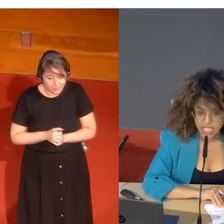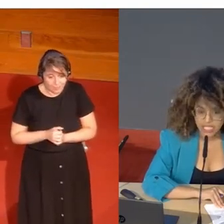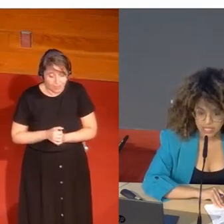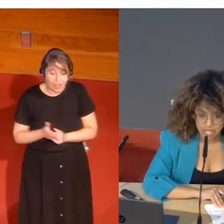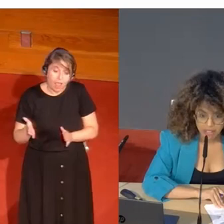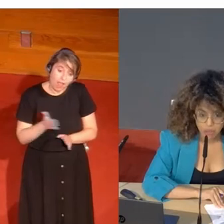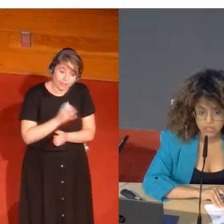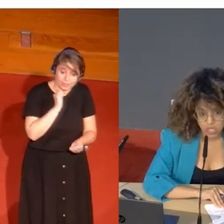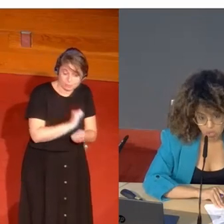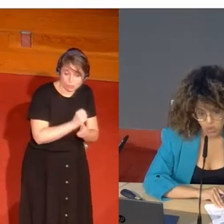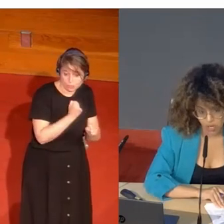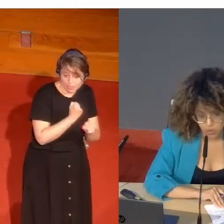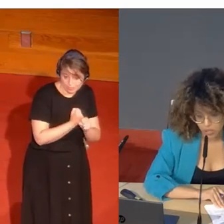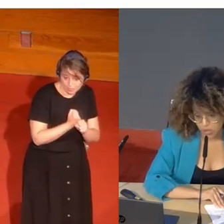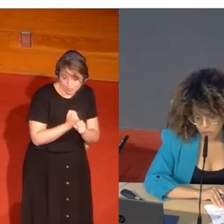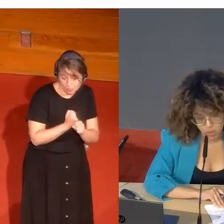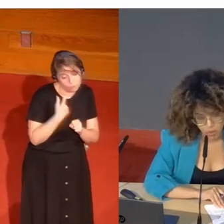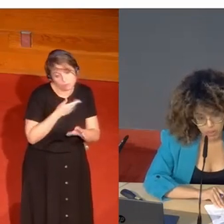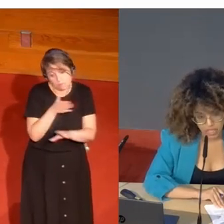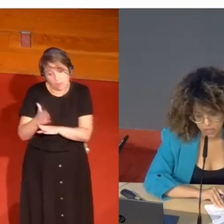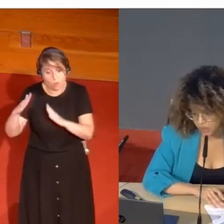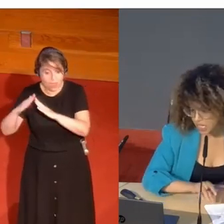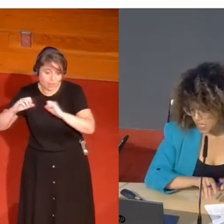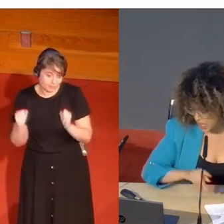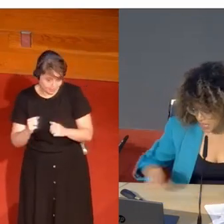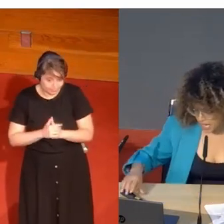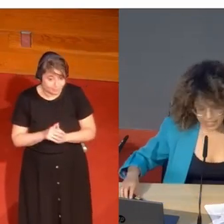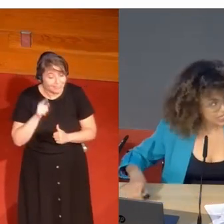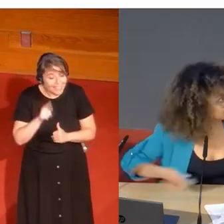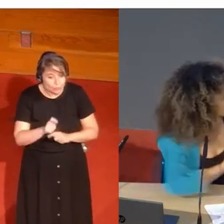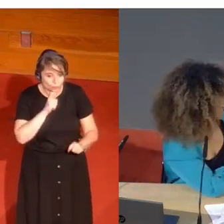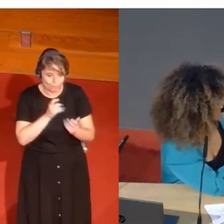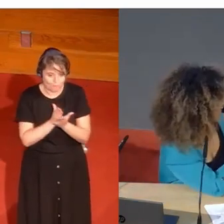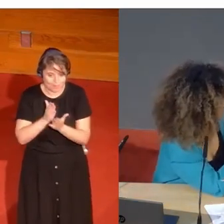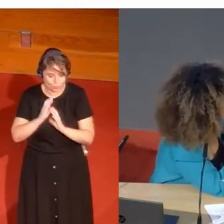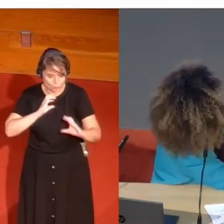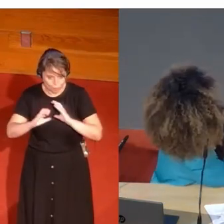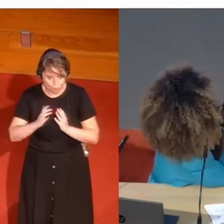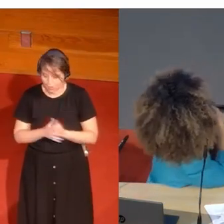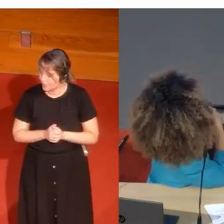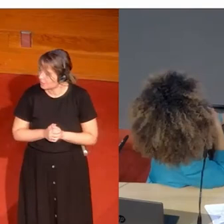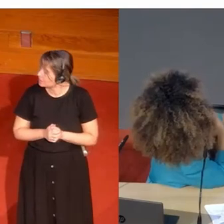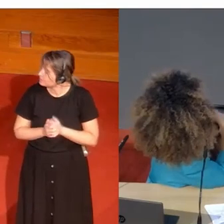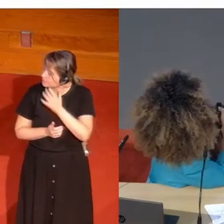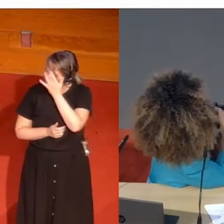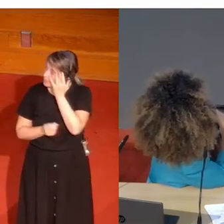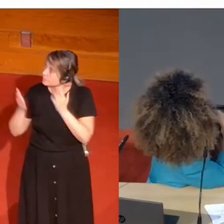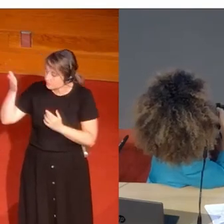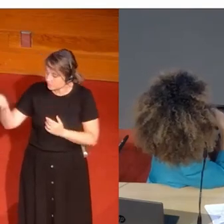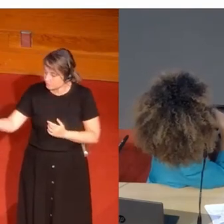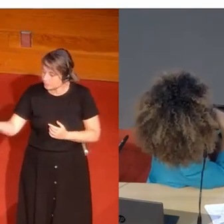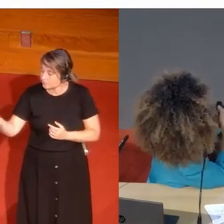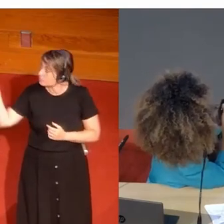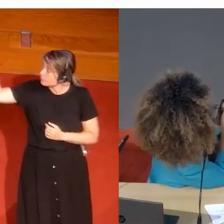ser prisioneras en el trabajo y eso es lo que ha ocurrido en los medios de comunicación allí tenéis esa es